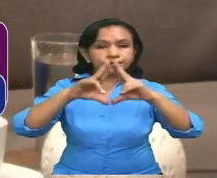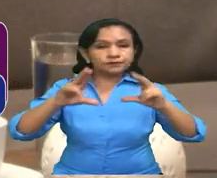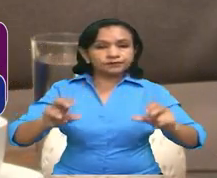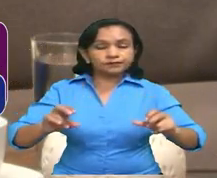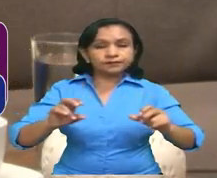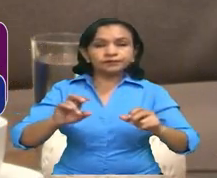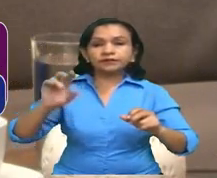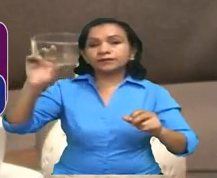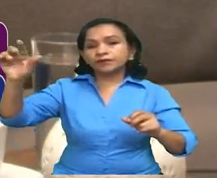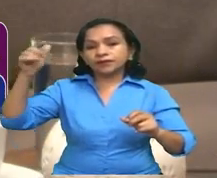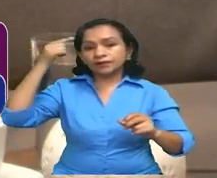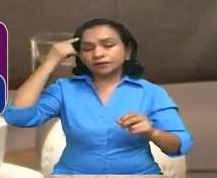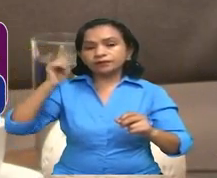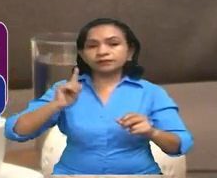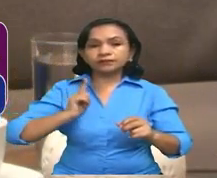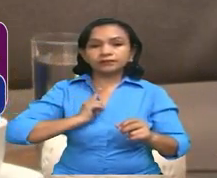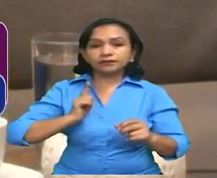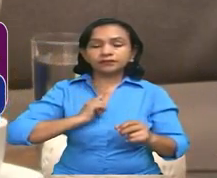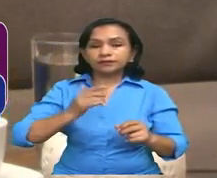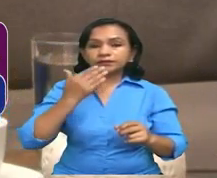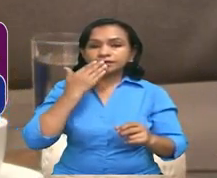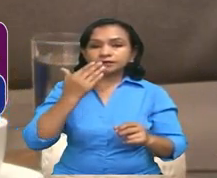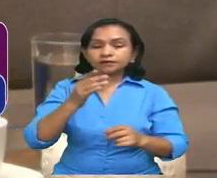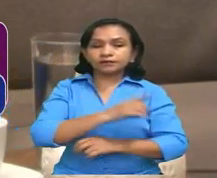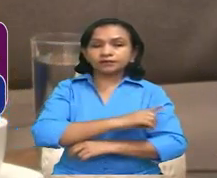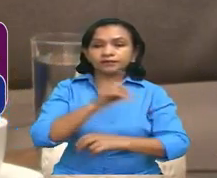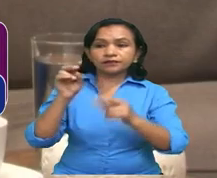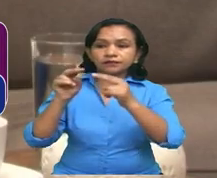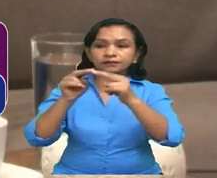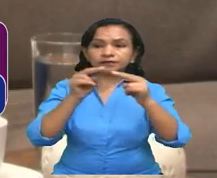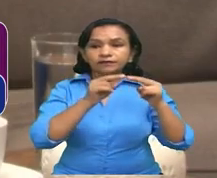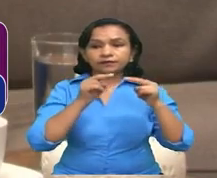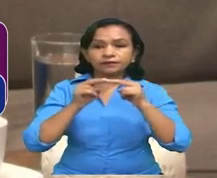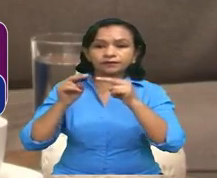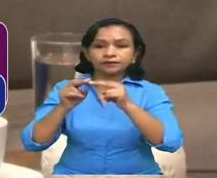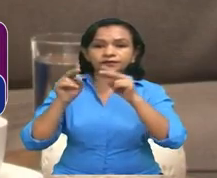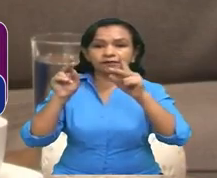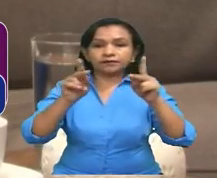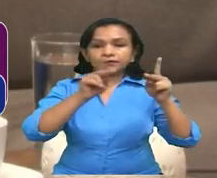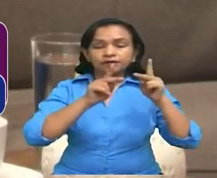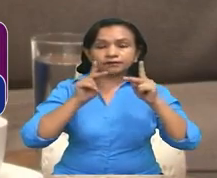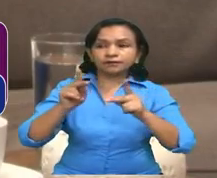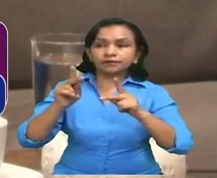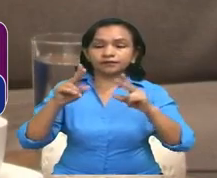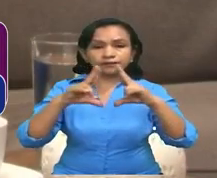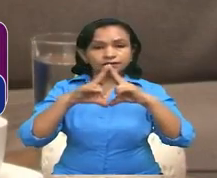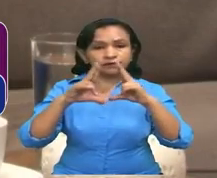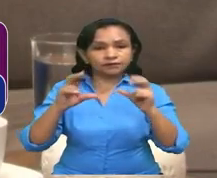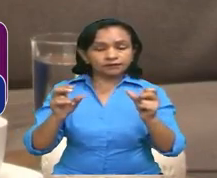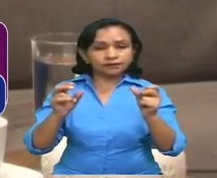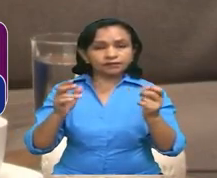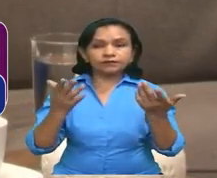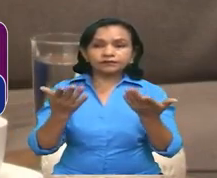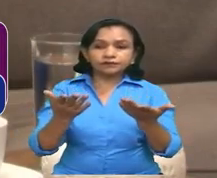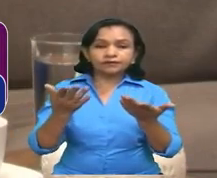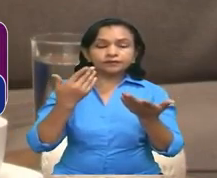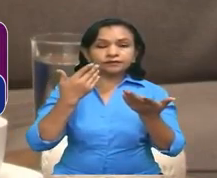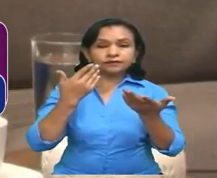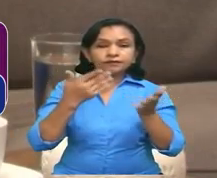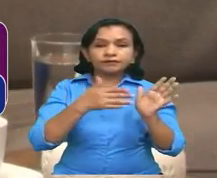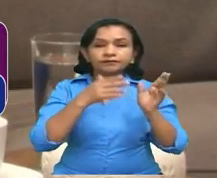a nivel internacional. Fue una plataforma, una vitrina de comercialización. Esta llegada de estos mayoristas ha sido